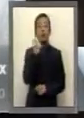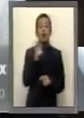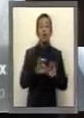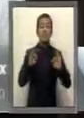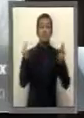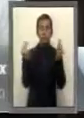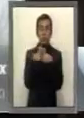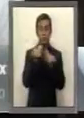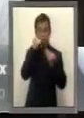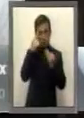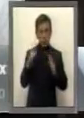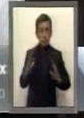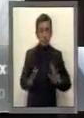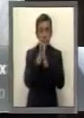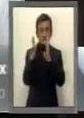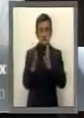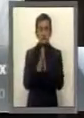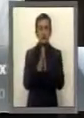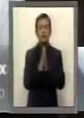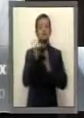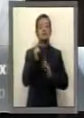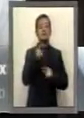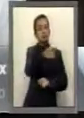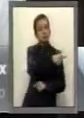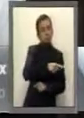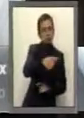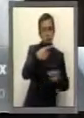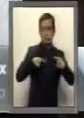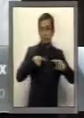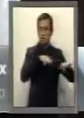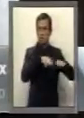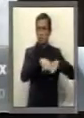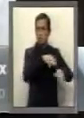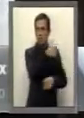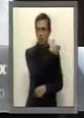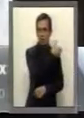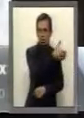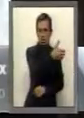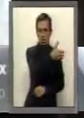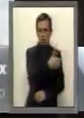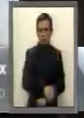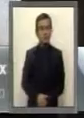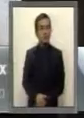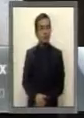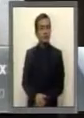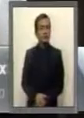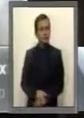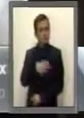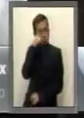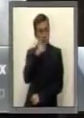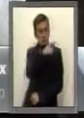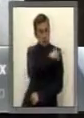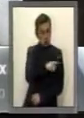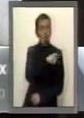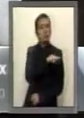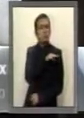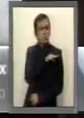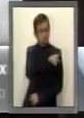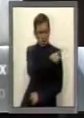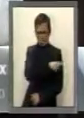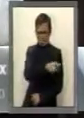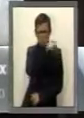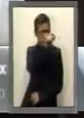de participación de productores del campo. Esto a fin de que ellos mismos sean